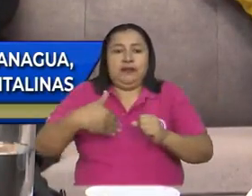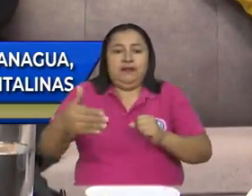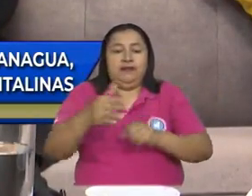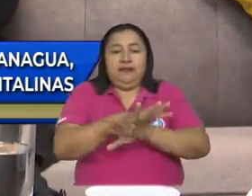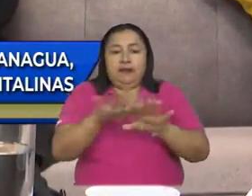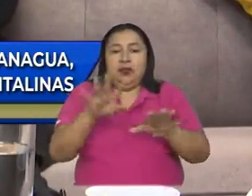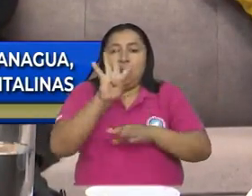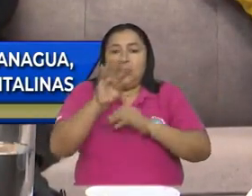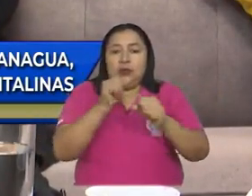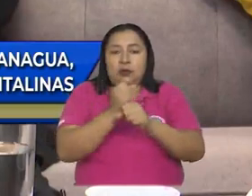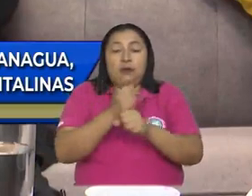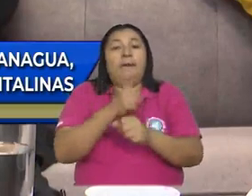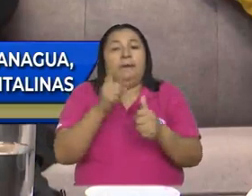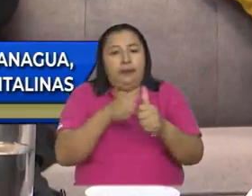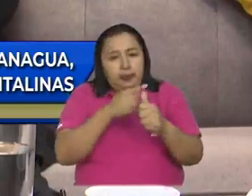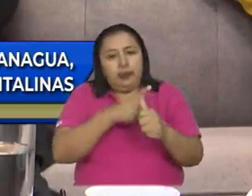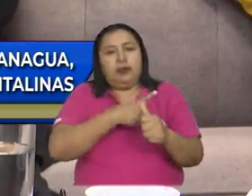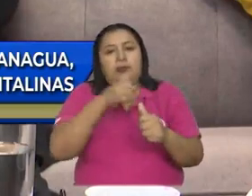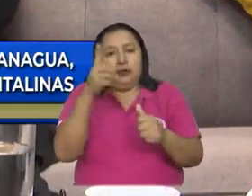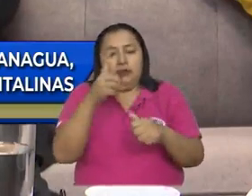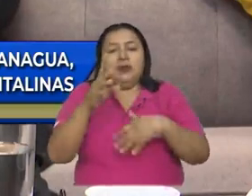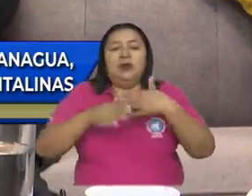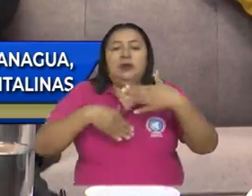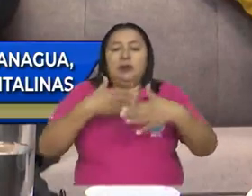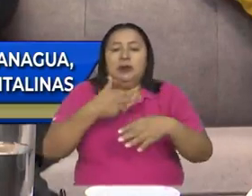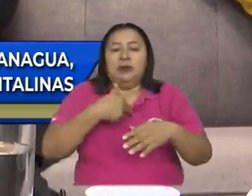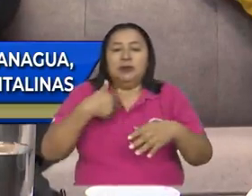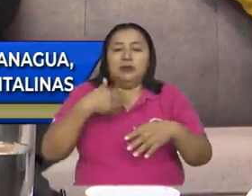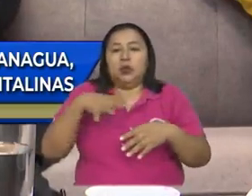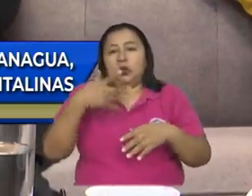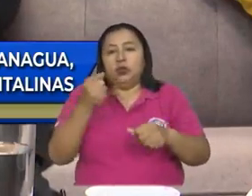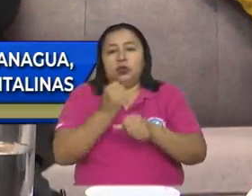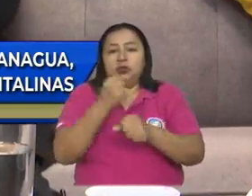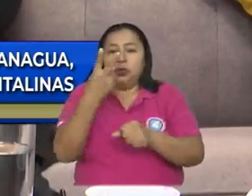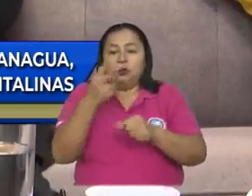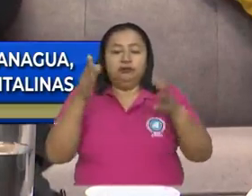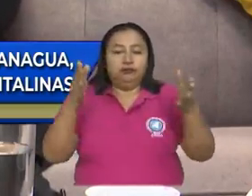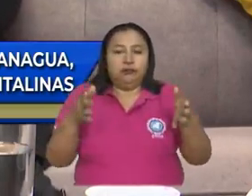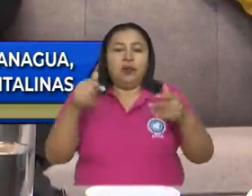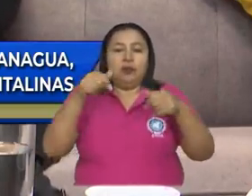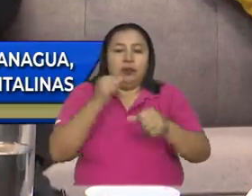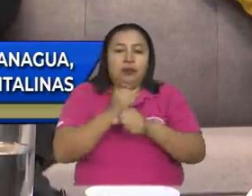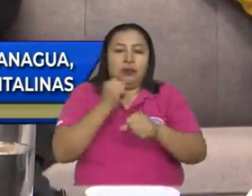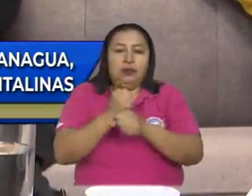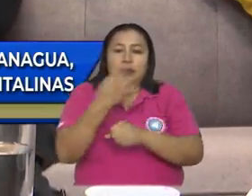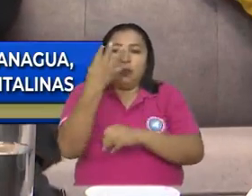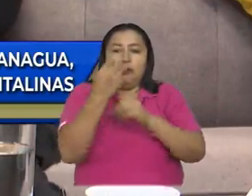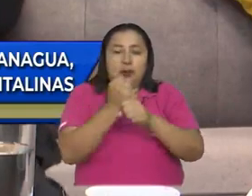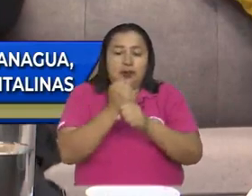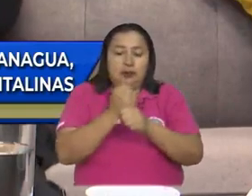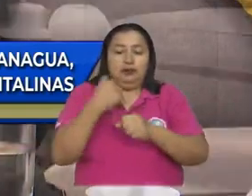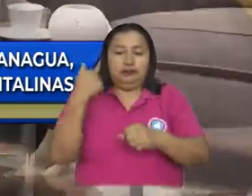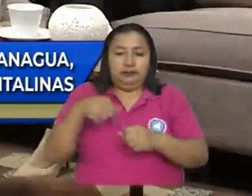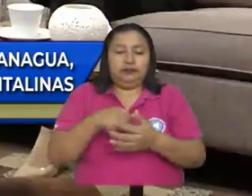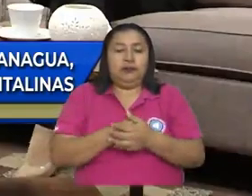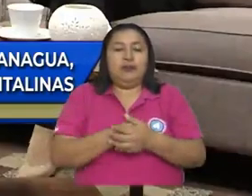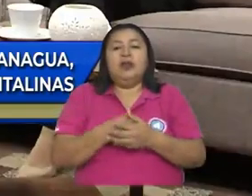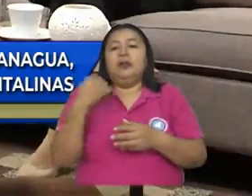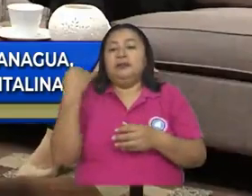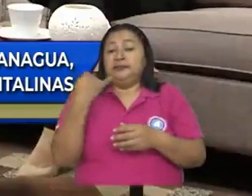4 años, primero Dios. Claro, y después van a ser los otros dos tramos. O sea, vamos a trabajar en 4 años, como te digo. Y sin